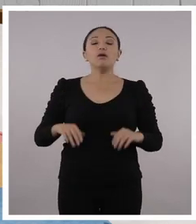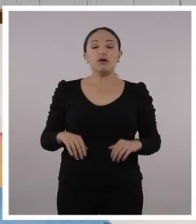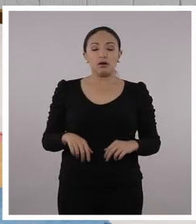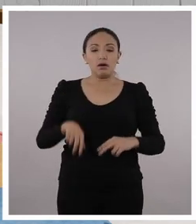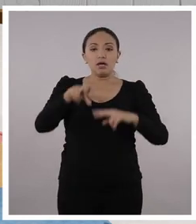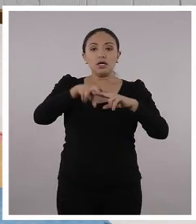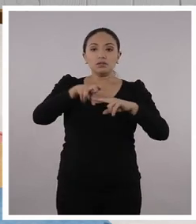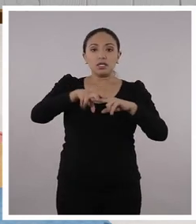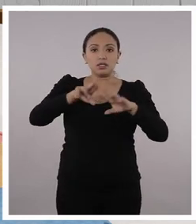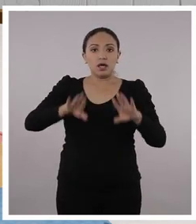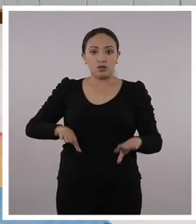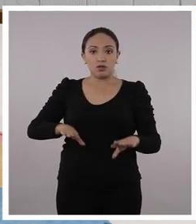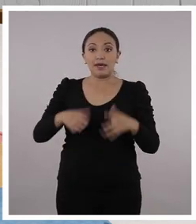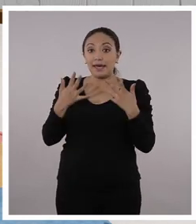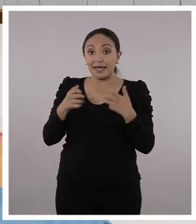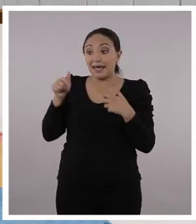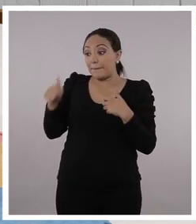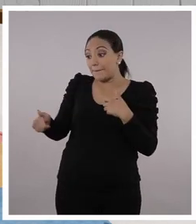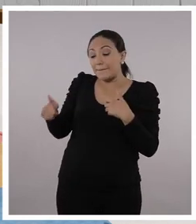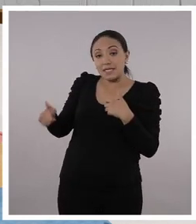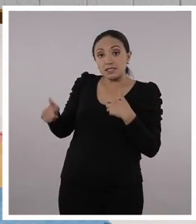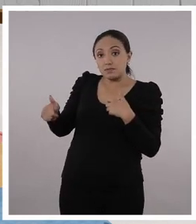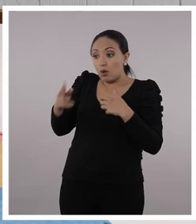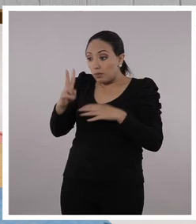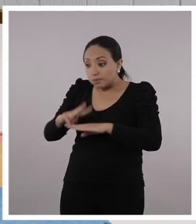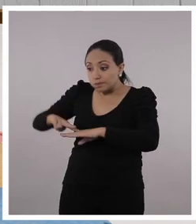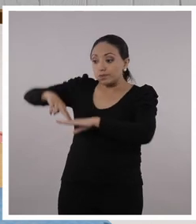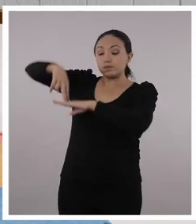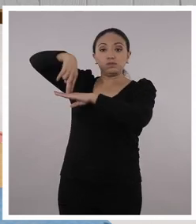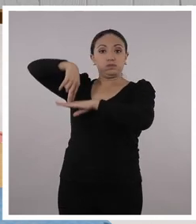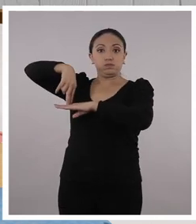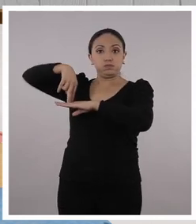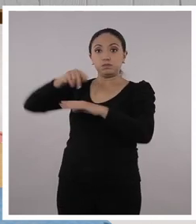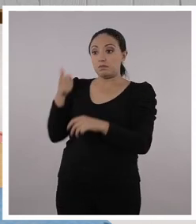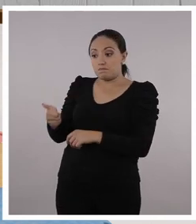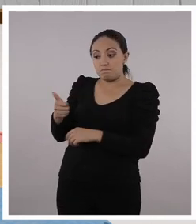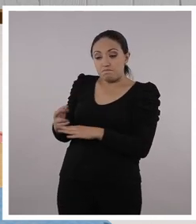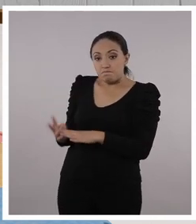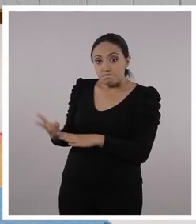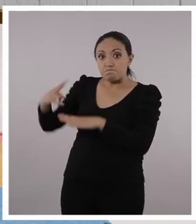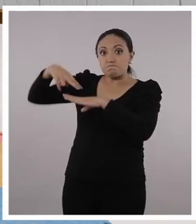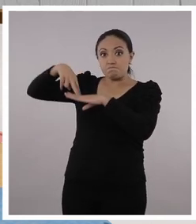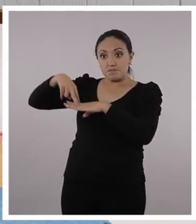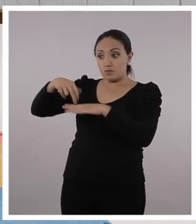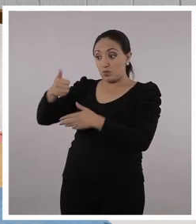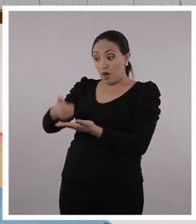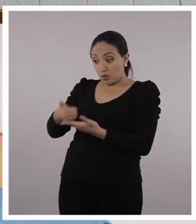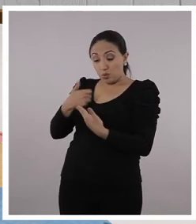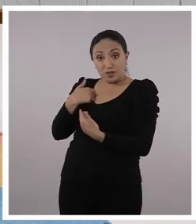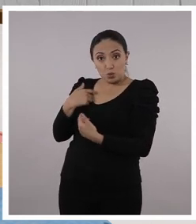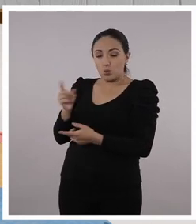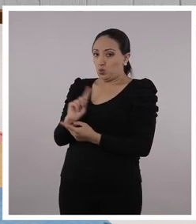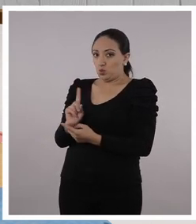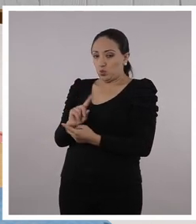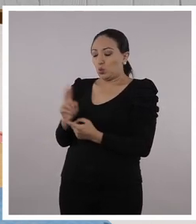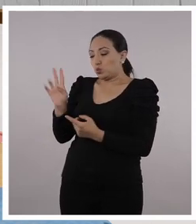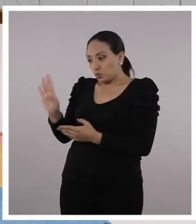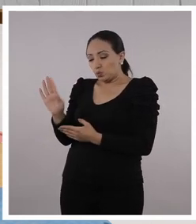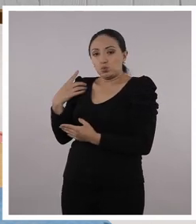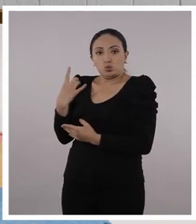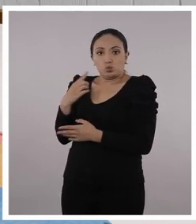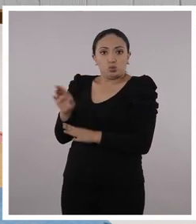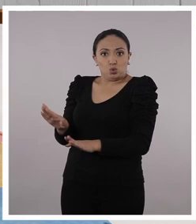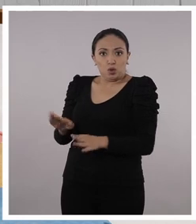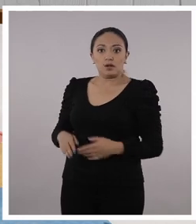sentaditos. Sentados. Porque lo que vamos a buscar es que ellos sean quienes se incorporen solitos. No con nuestra ayuda, sino solos, ¿ya? Entonces, en